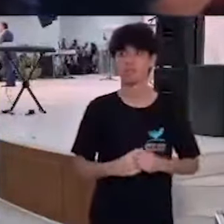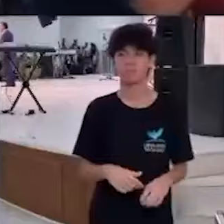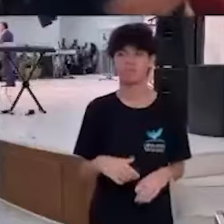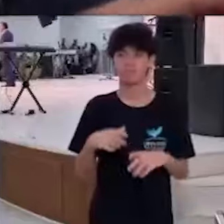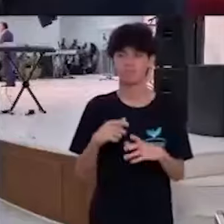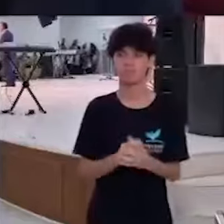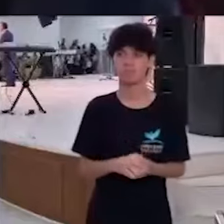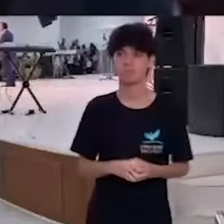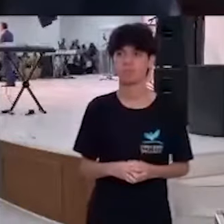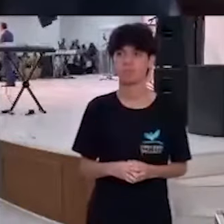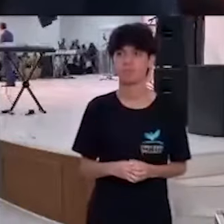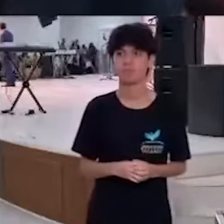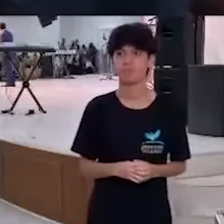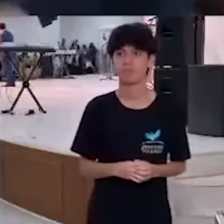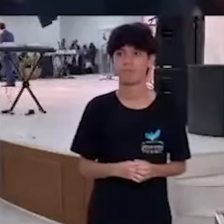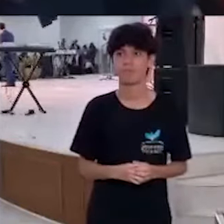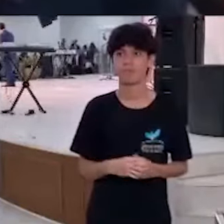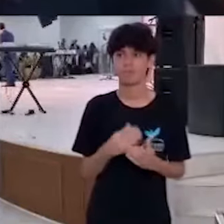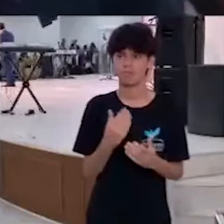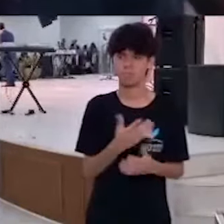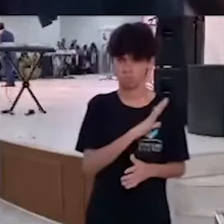tus ojos, levanta tus manos.